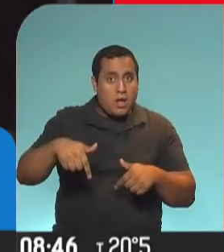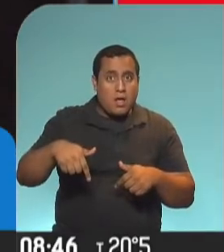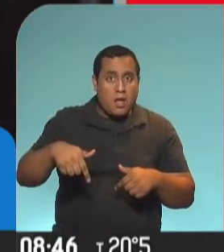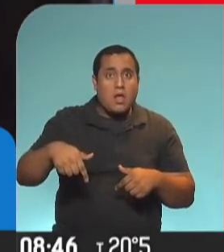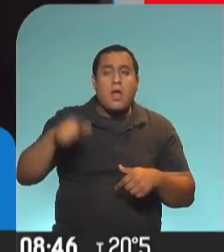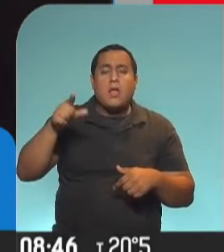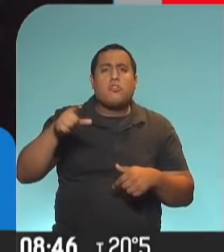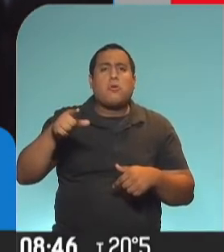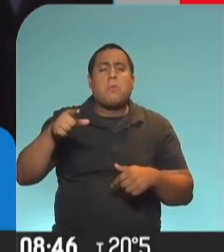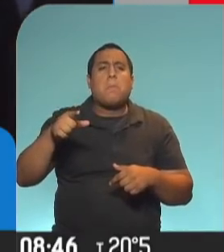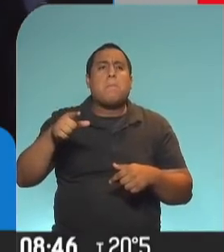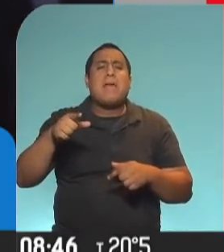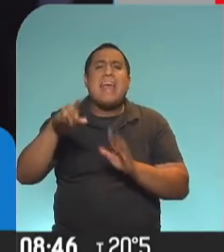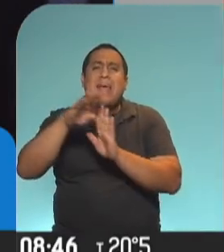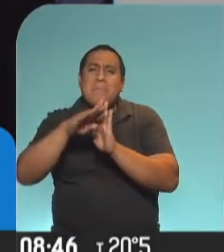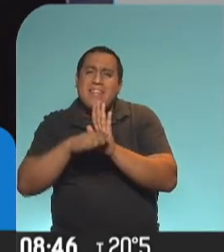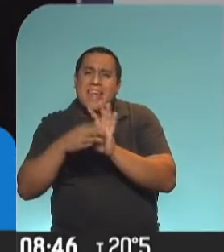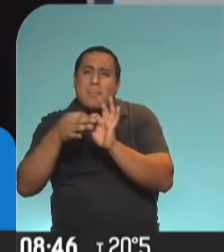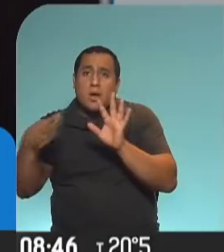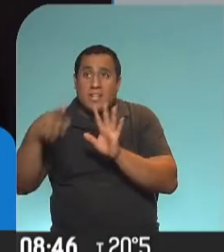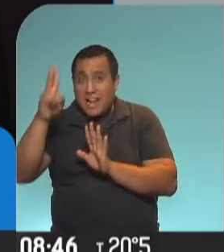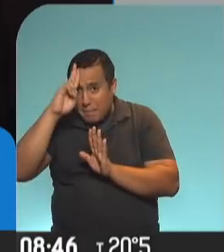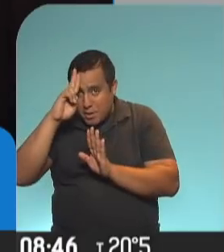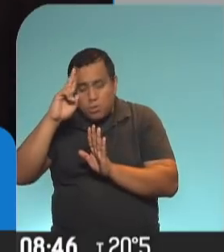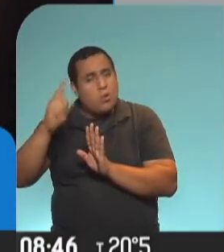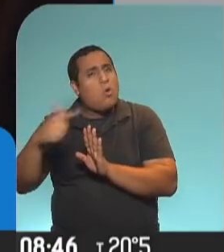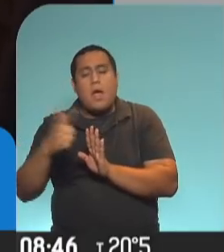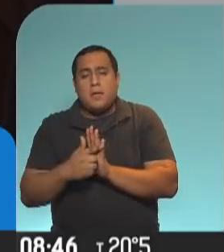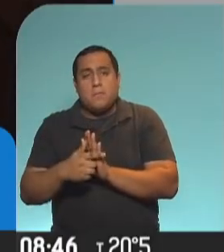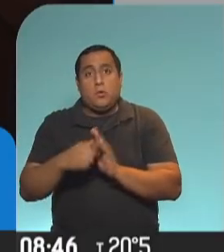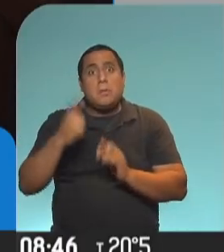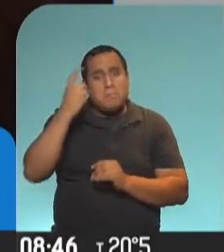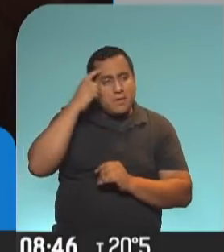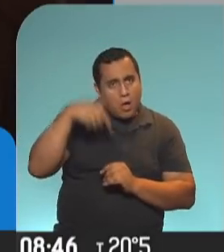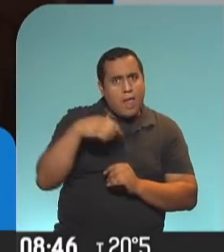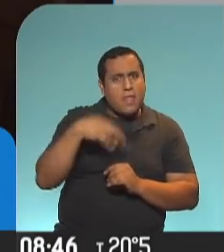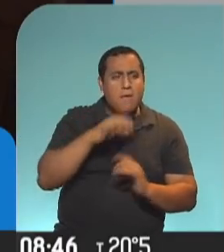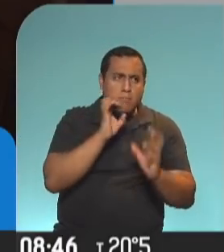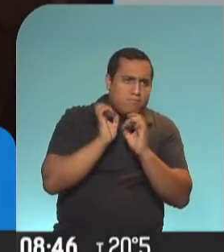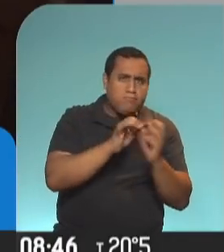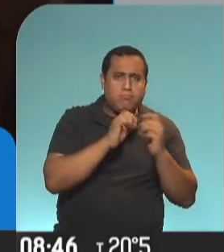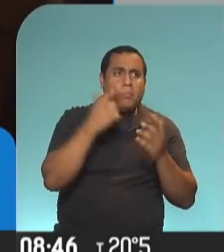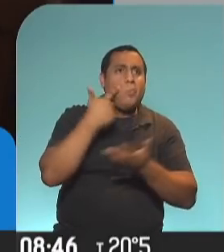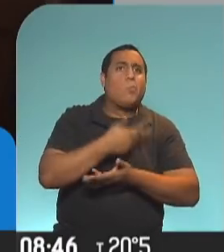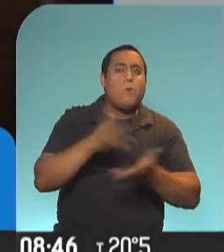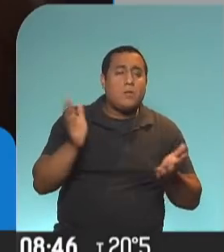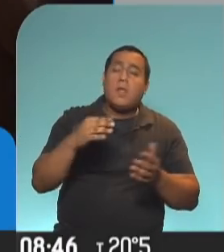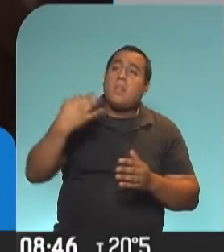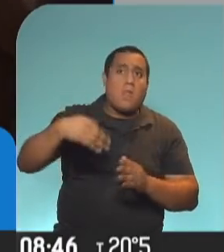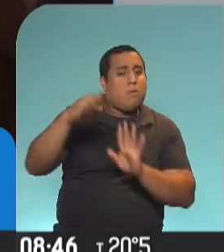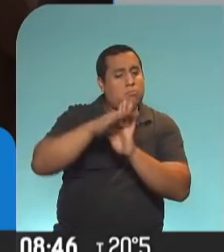reglas democráticas. Me parece que es hora de pensar, de discutir, de debatir públicamente reglas